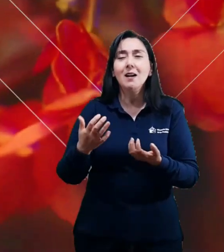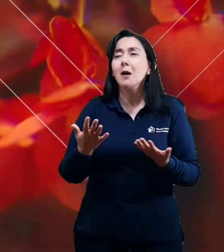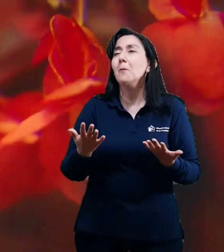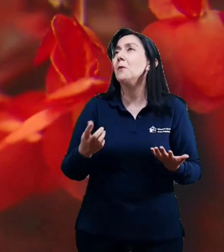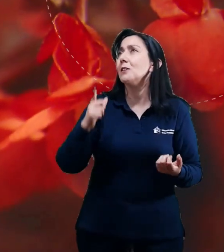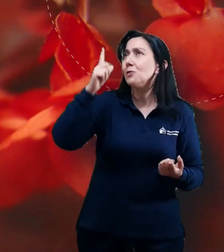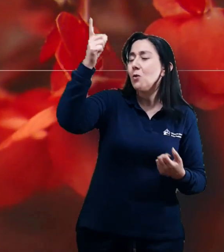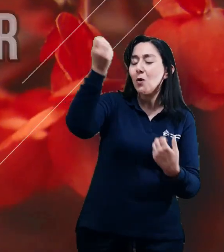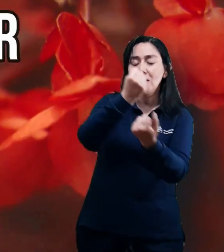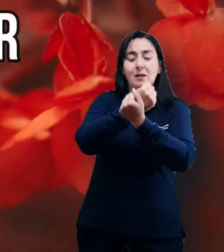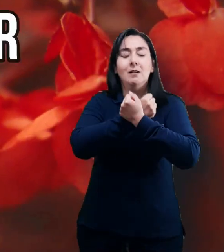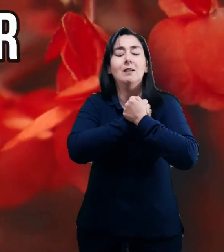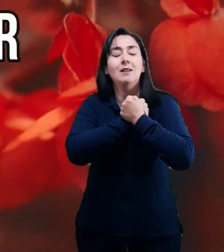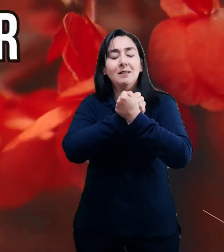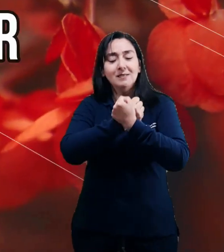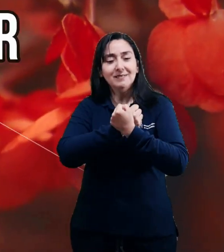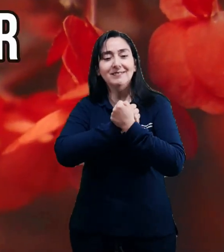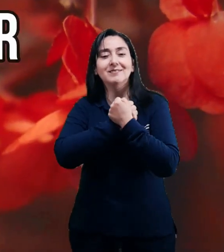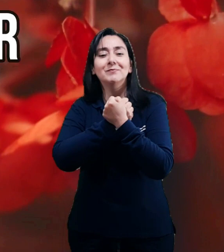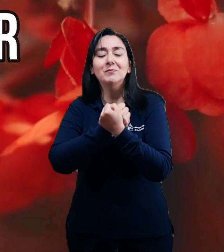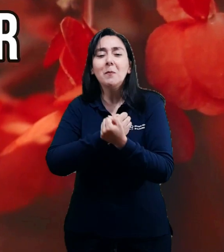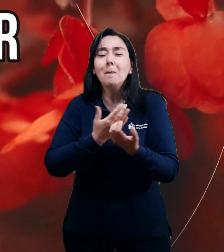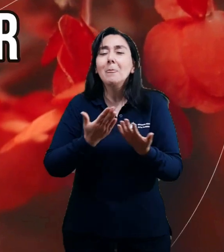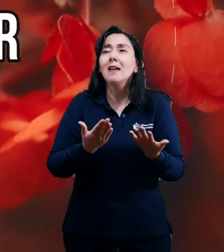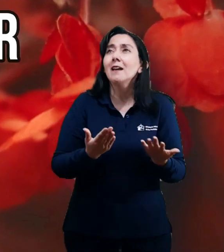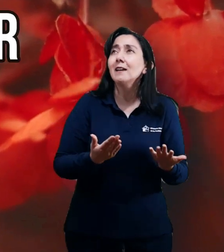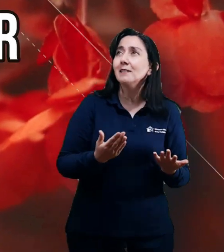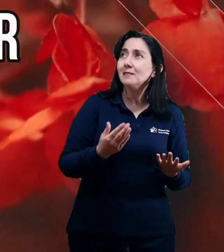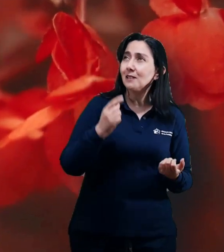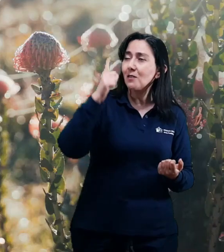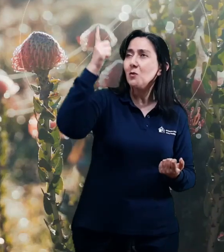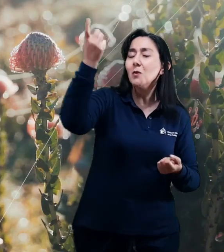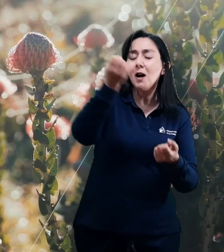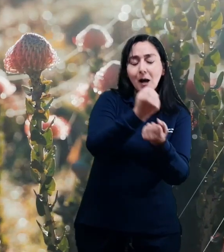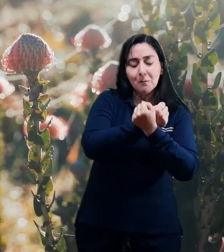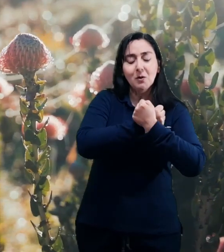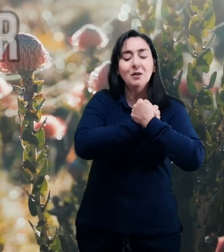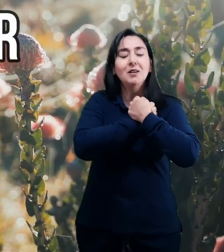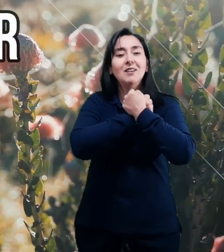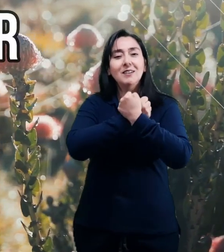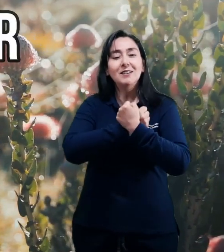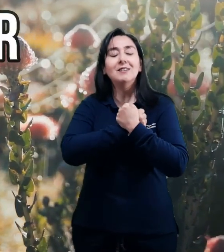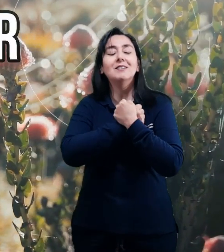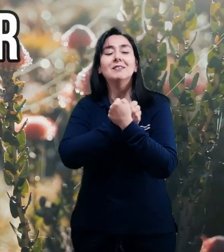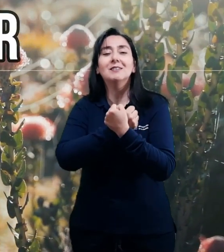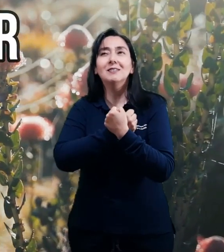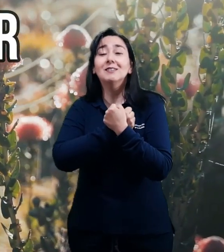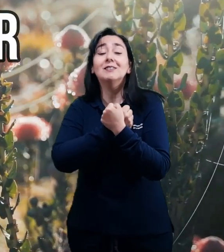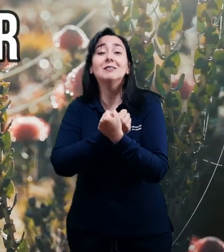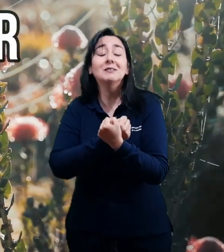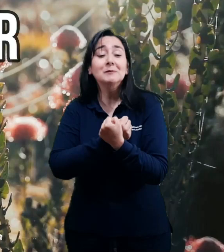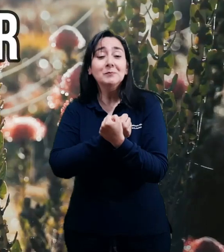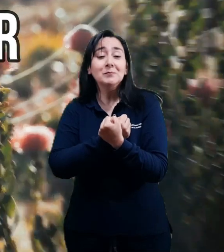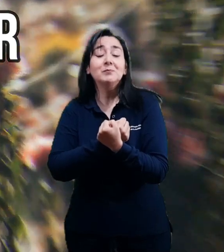Es tu amor, es tu amor